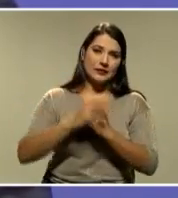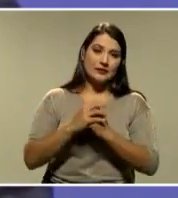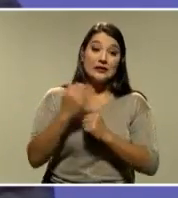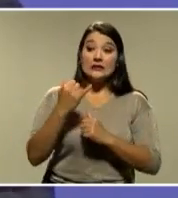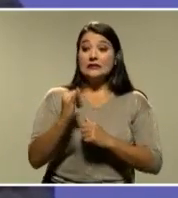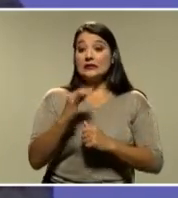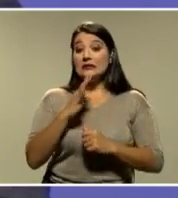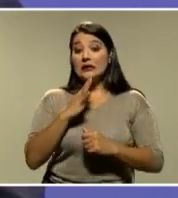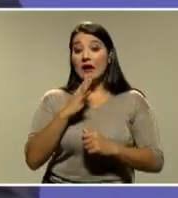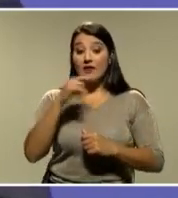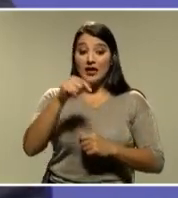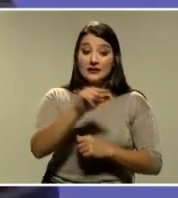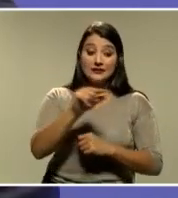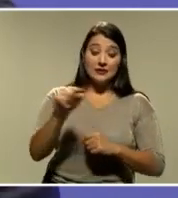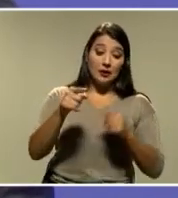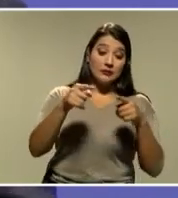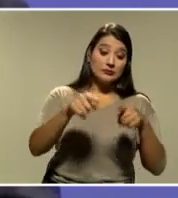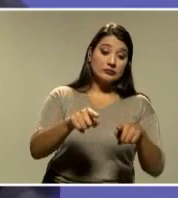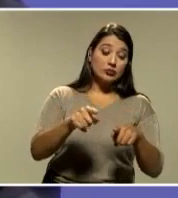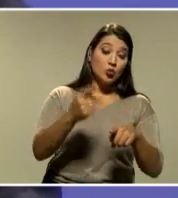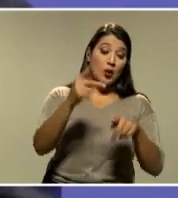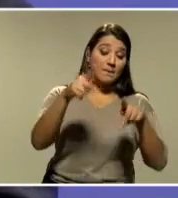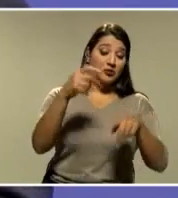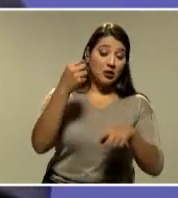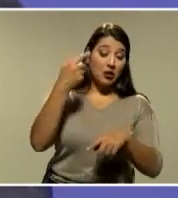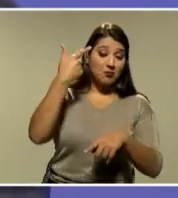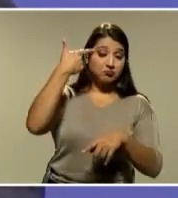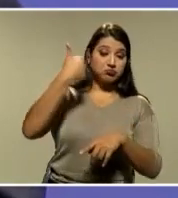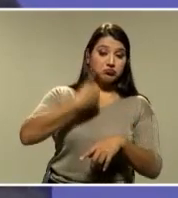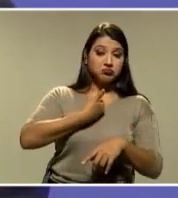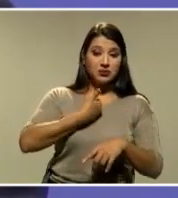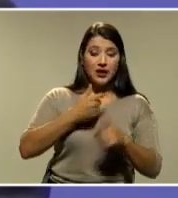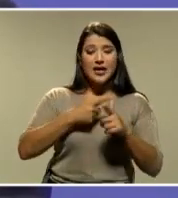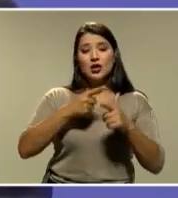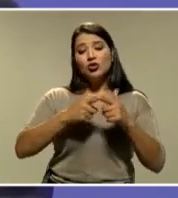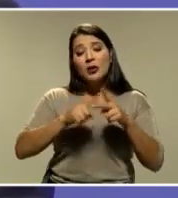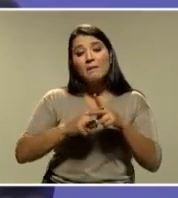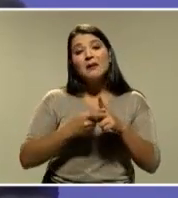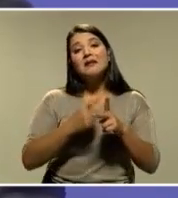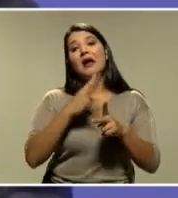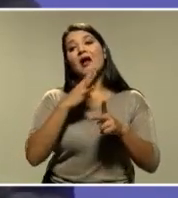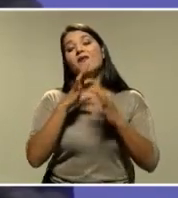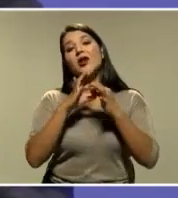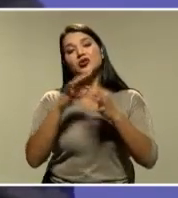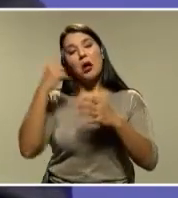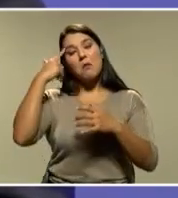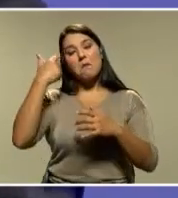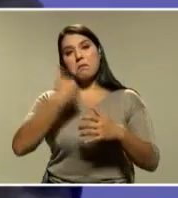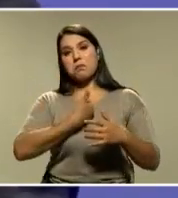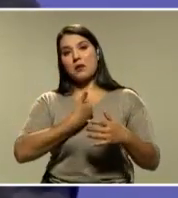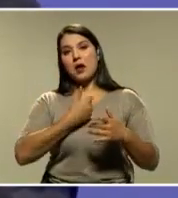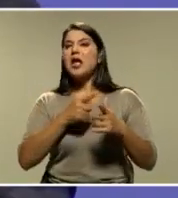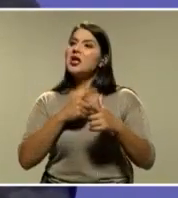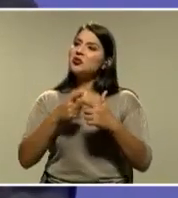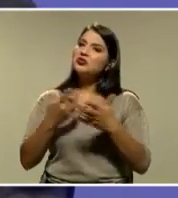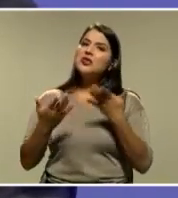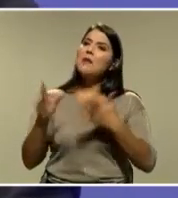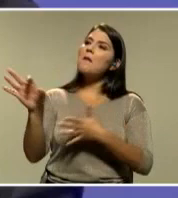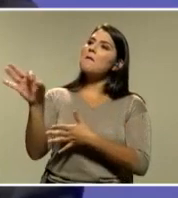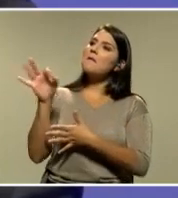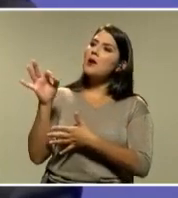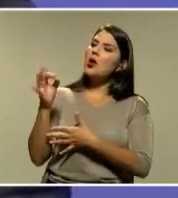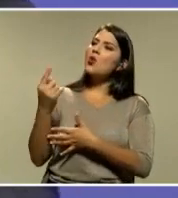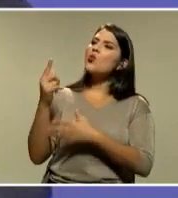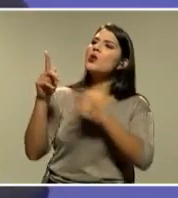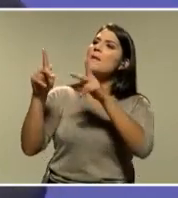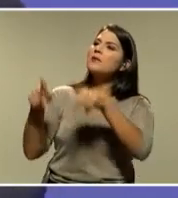que esta semana se presentó algún caso de suicidio y la gente empieza a retomar el tema del suicidio, entonces ¿por qué no tener en ese segmento un experto que hable